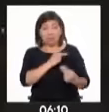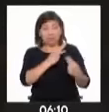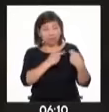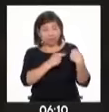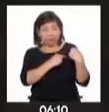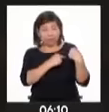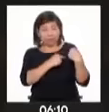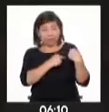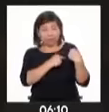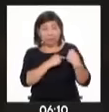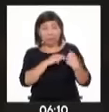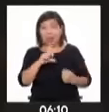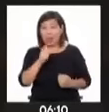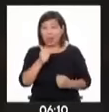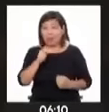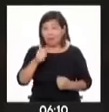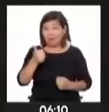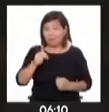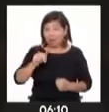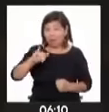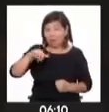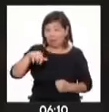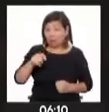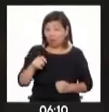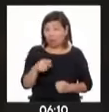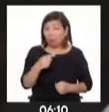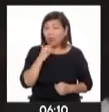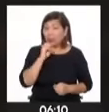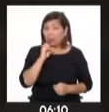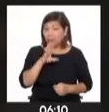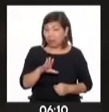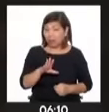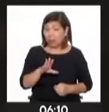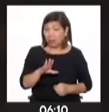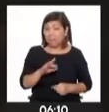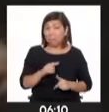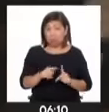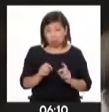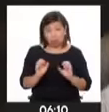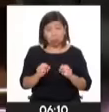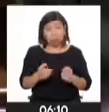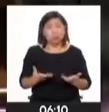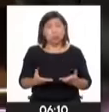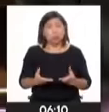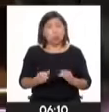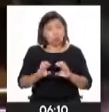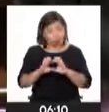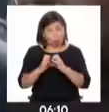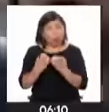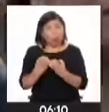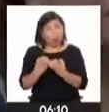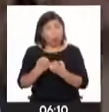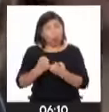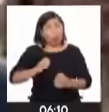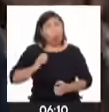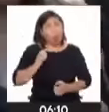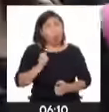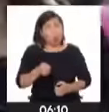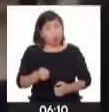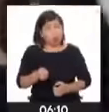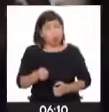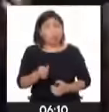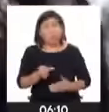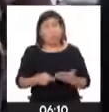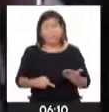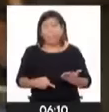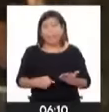equipo especial Lava Jato, Rafael Vela, expresó el pedido de conformar un equipo de jueces a